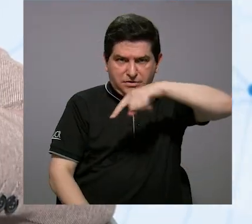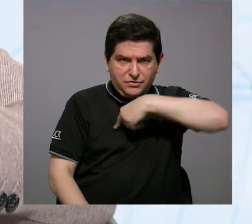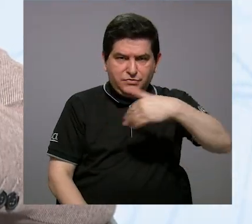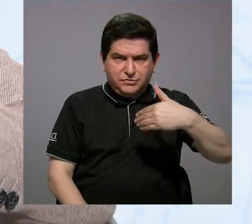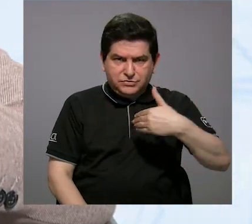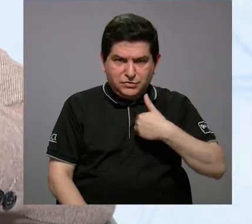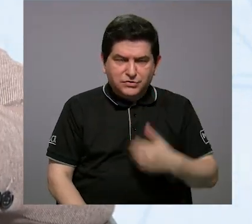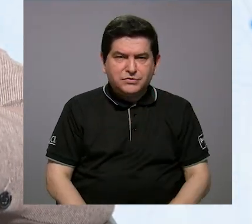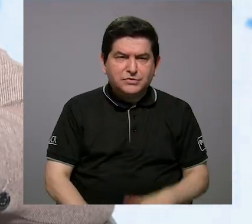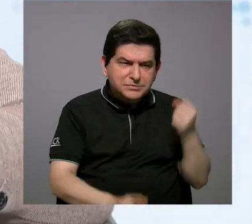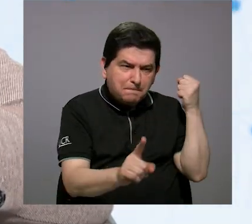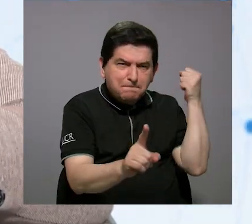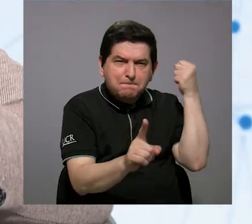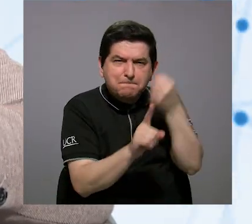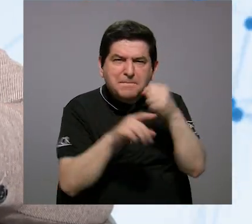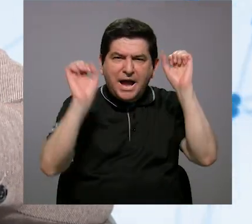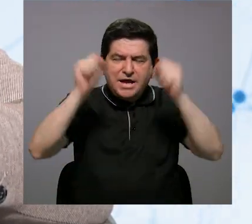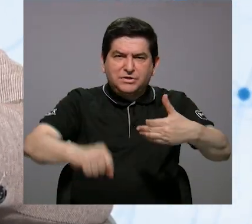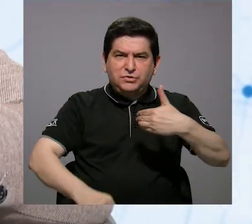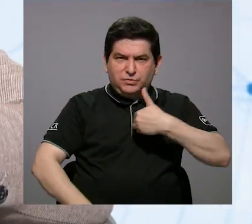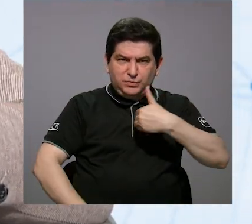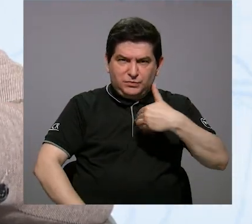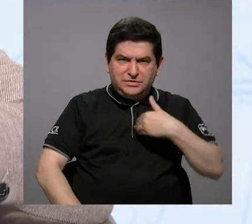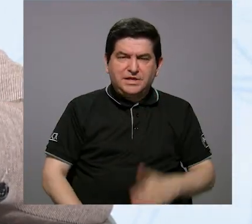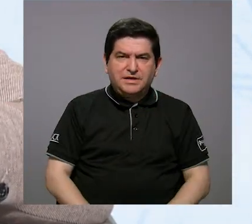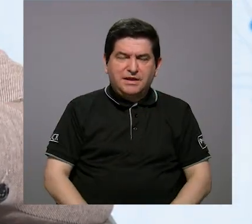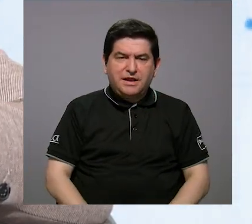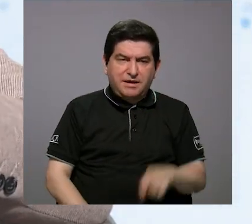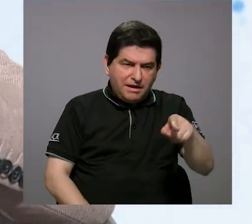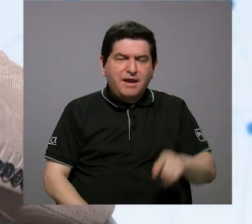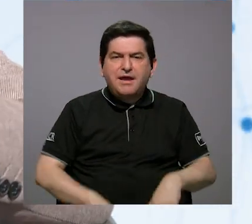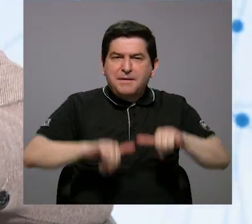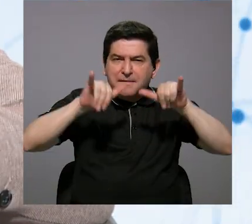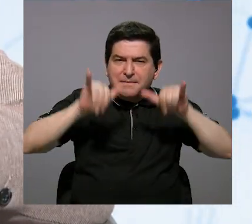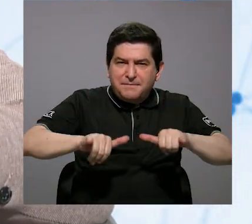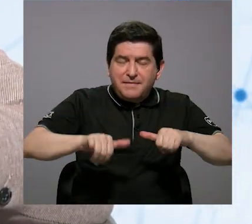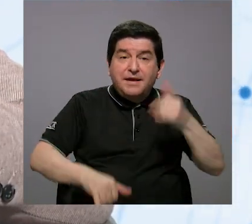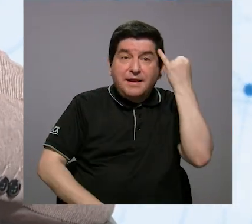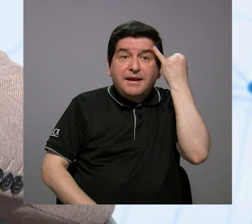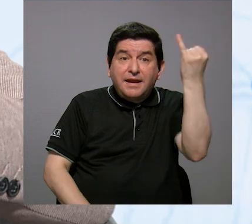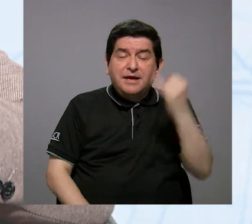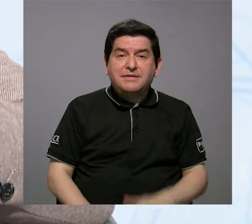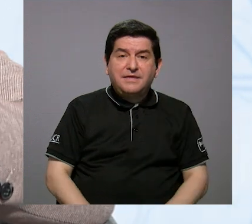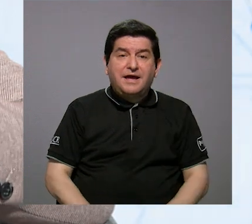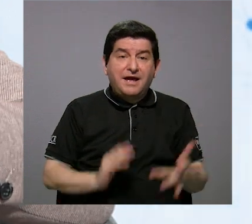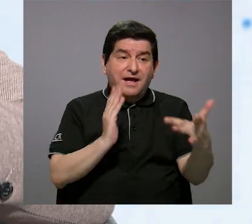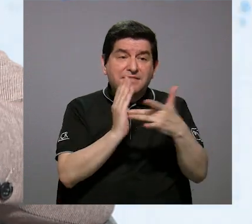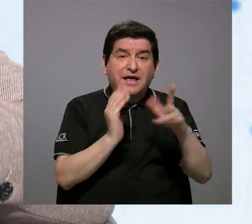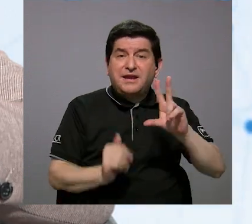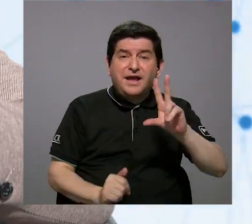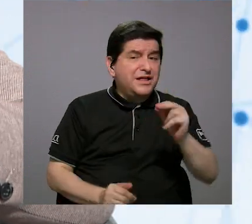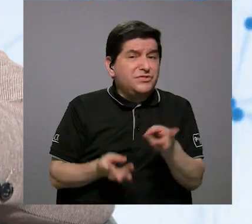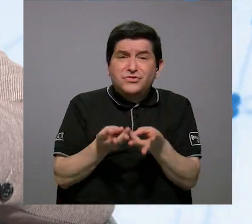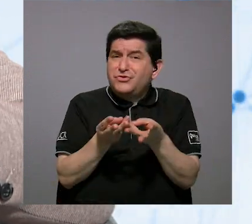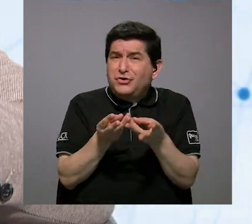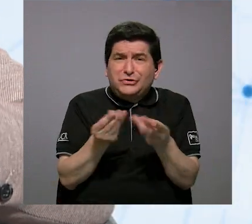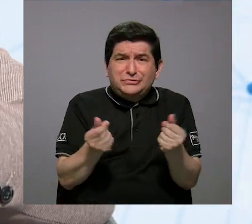que ver el impacto que pueden tener a nivel de conservación, porque la idea es aplicar técnicas que sean no